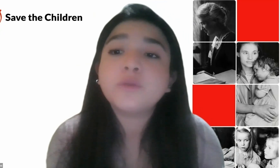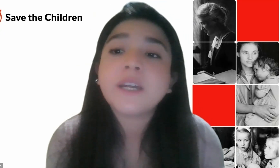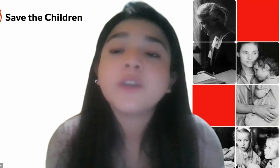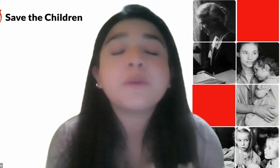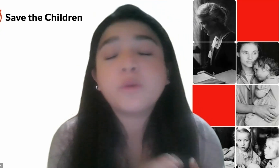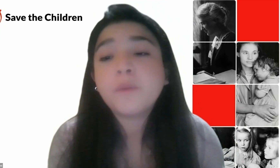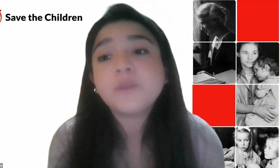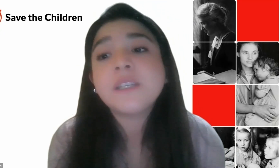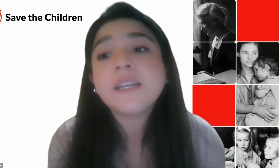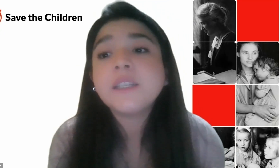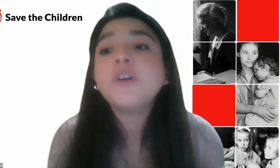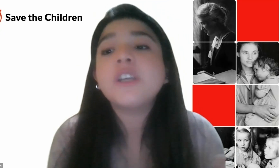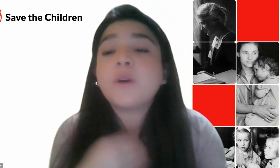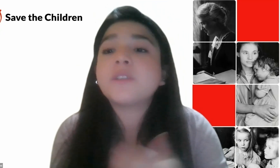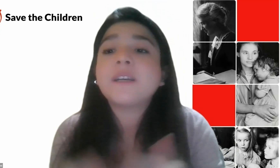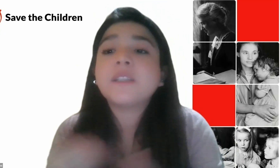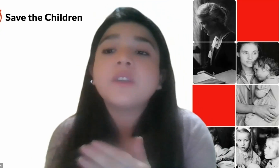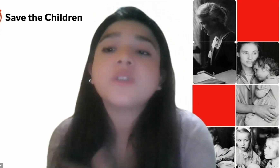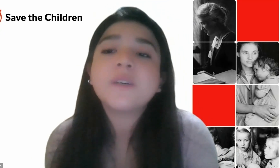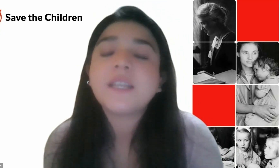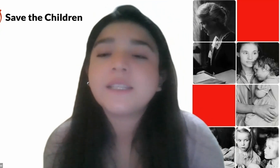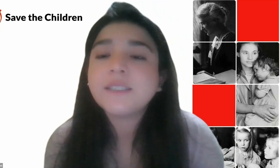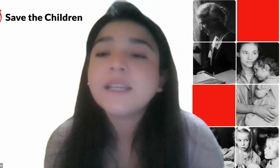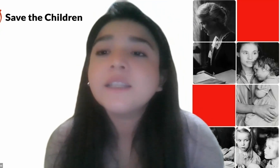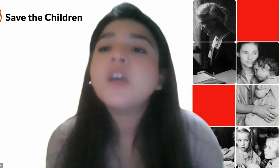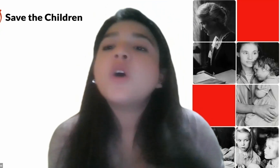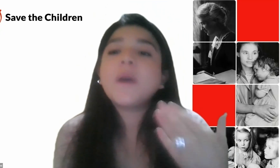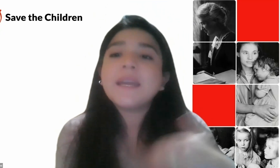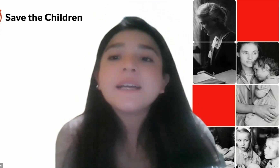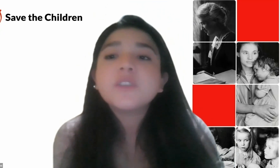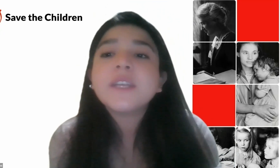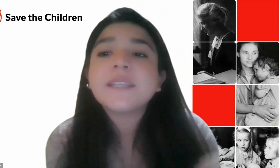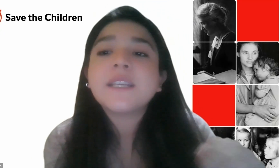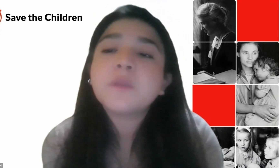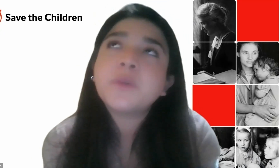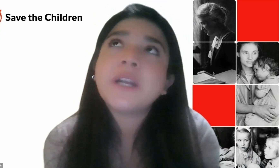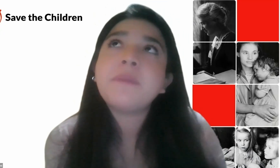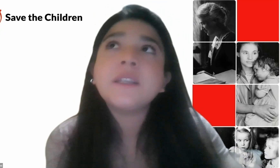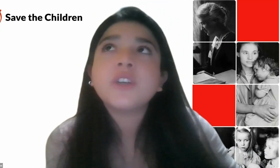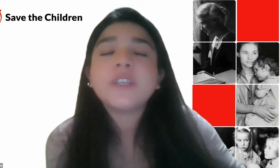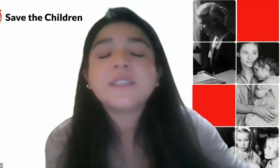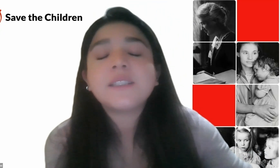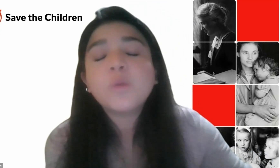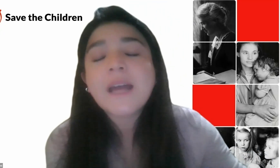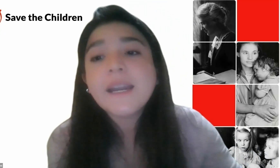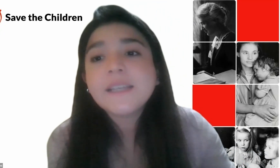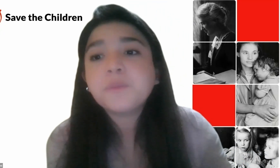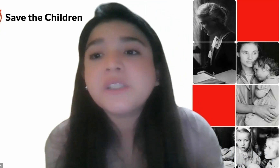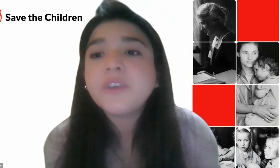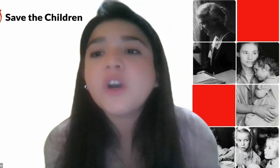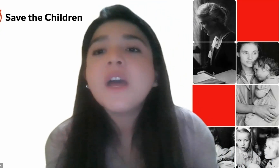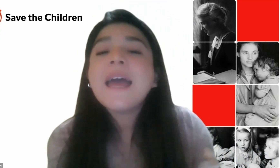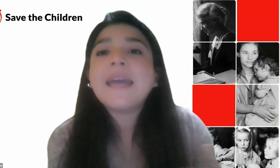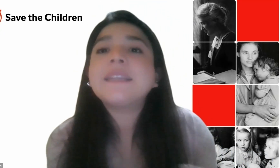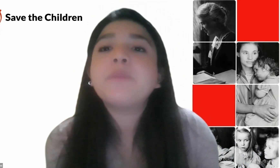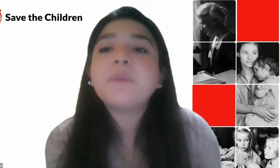eres voluntario que por un momento esté inactivo y luego se va activando según esta necesidad. O en el caso de que seas más programático y estés en una área en